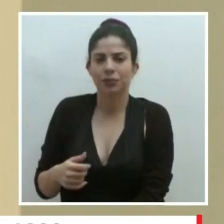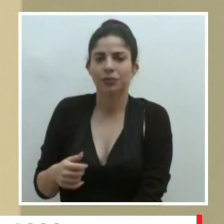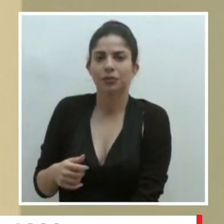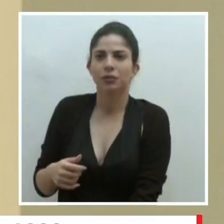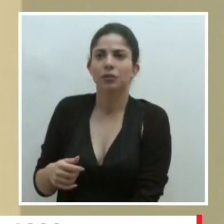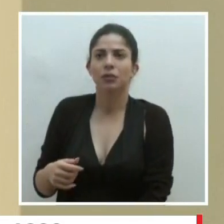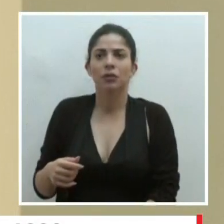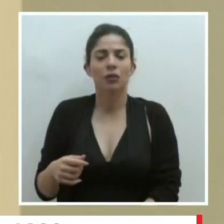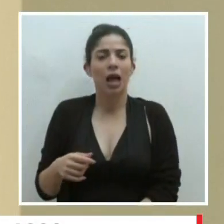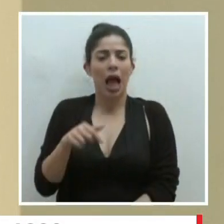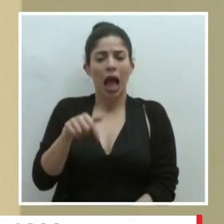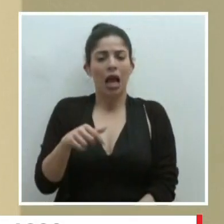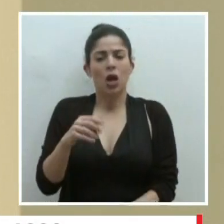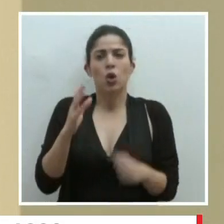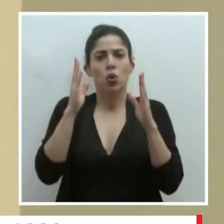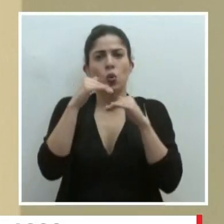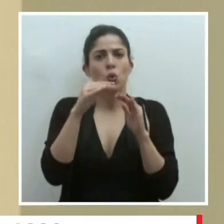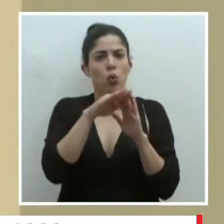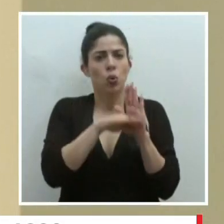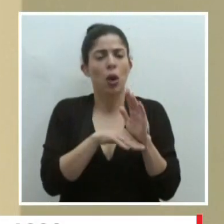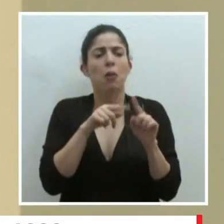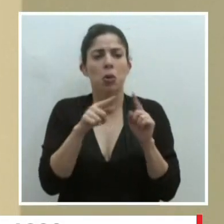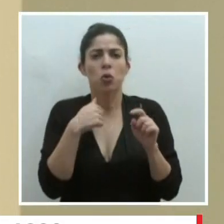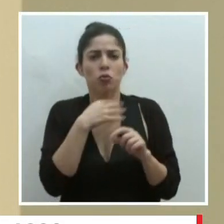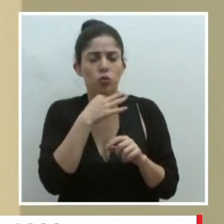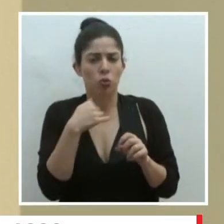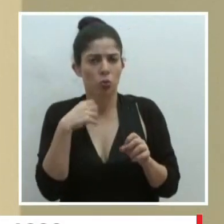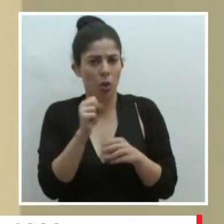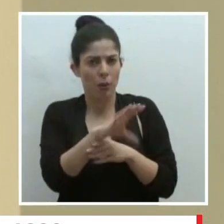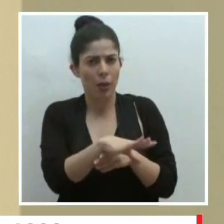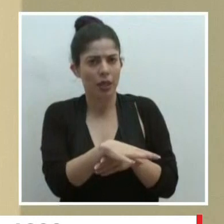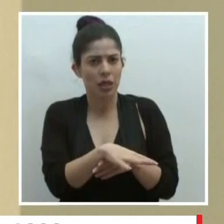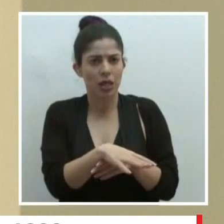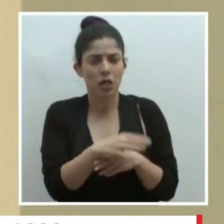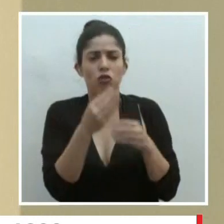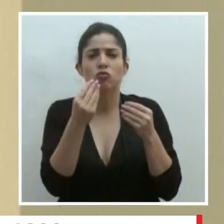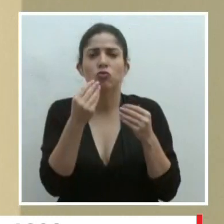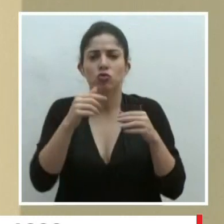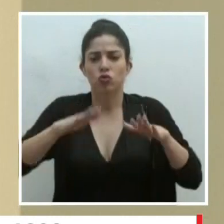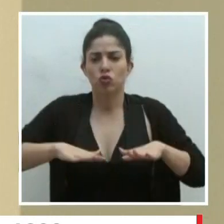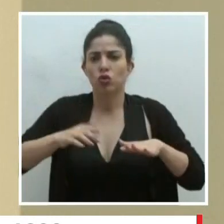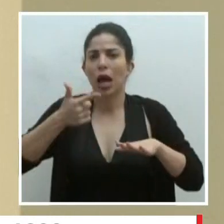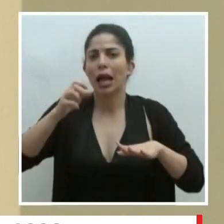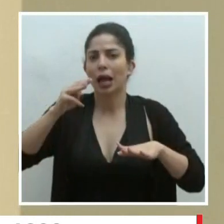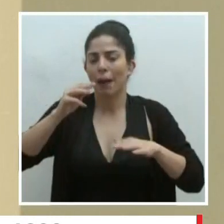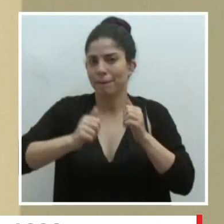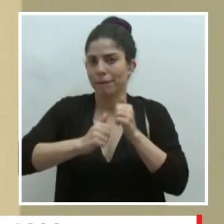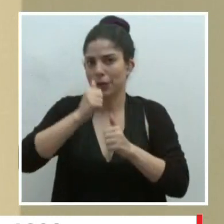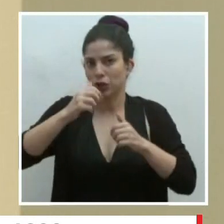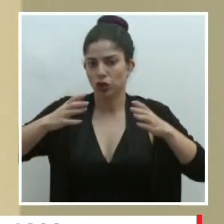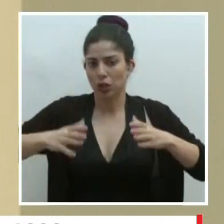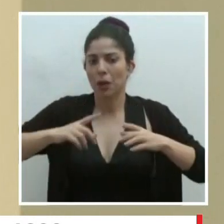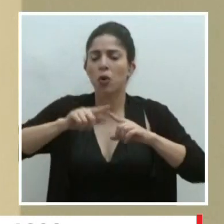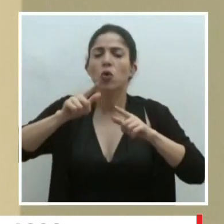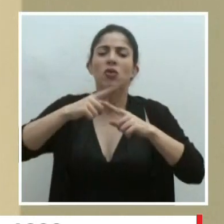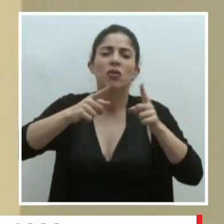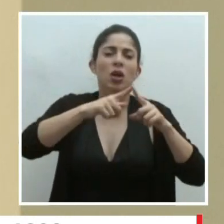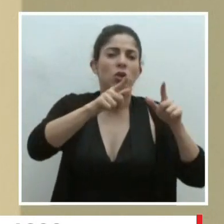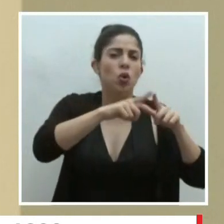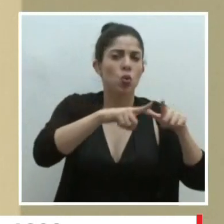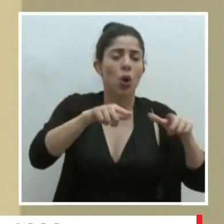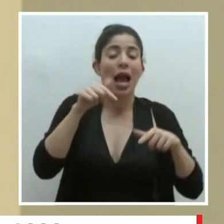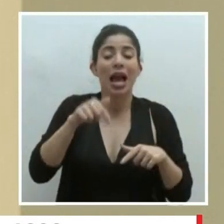No tengo aquí todos los puntos, pero con mucho gusto se lo puedo hacer llegar, pero sí muchos son acá en Agam, pero también hay en zonas diferentes. Recordemos que eso se